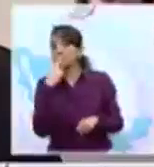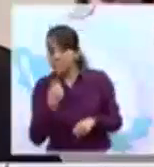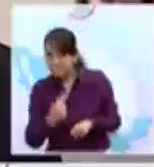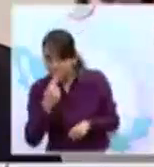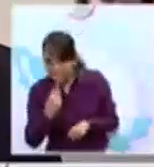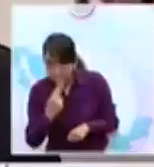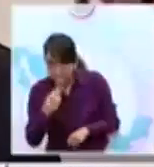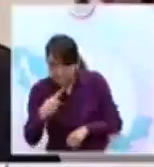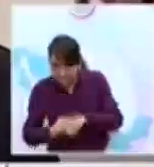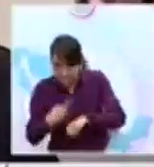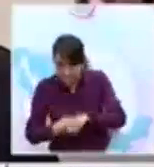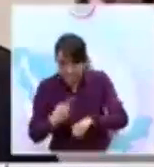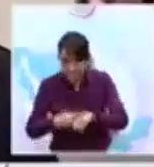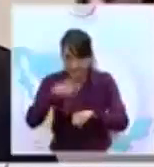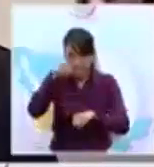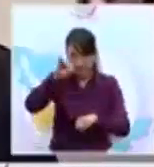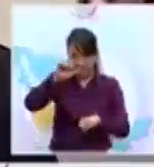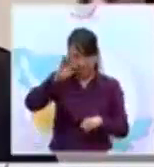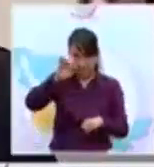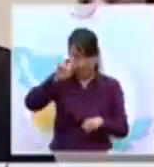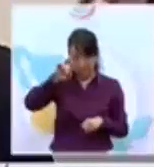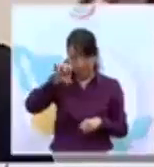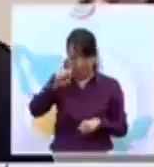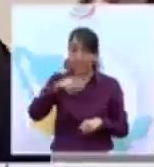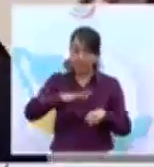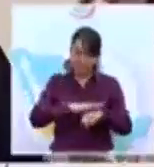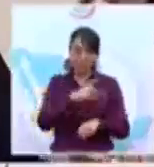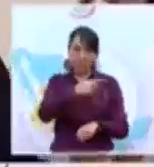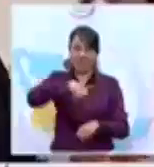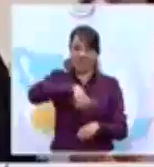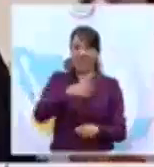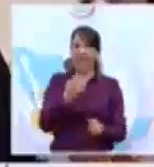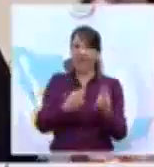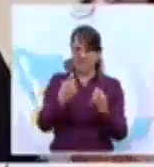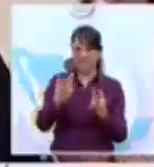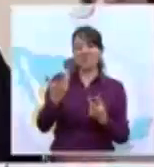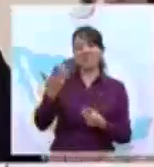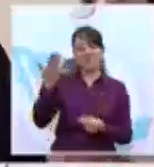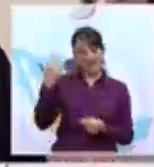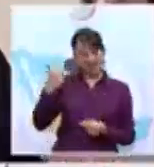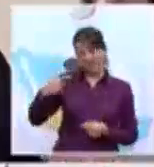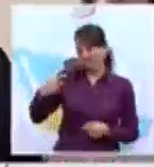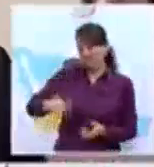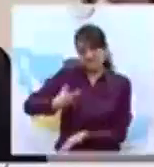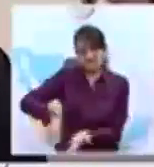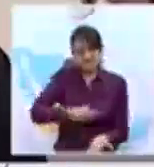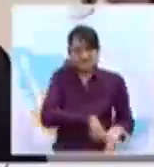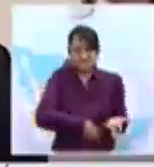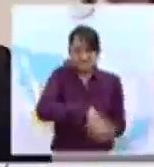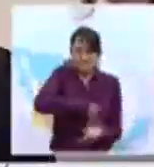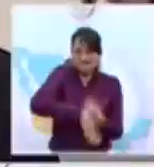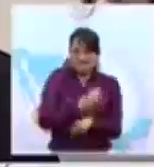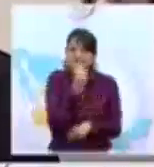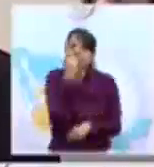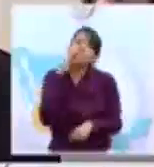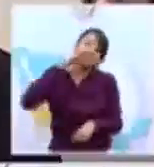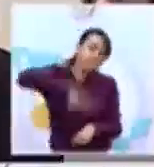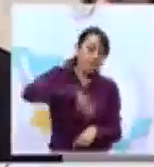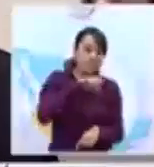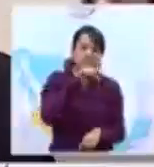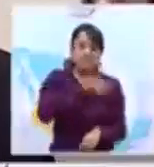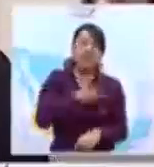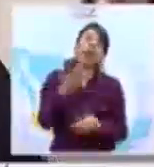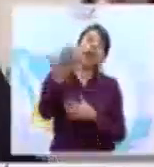Ahora logramos lo que parecía imposible y eso lo hicimos gracias a que nos equivocamos en las políticas públicas y muchos de esos en